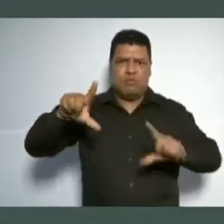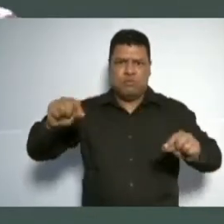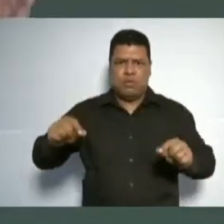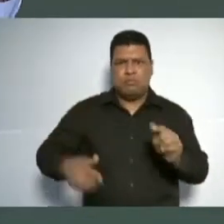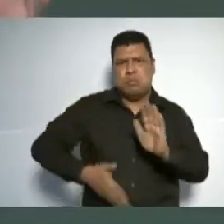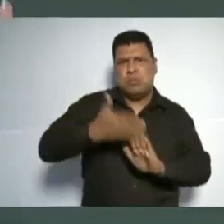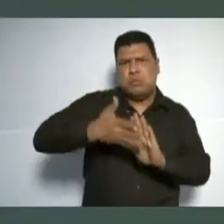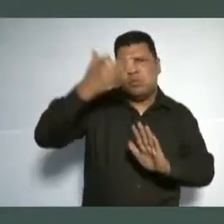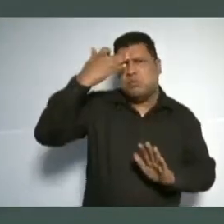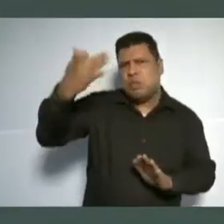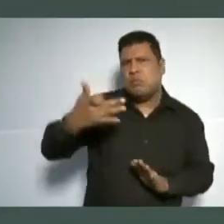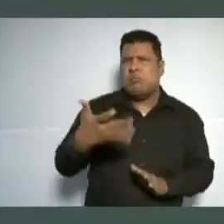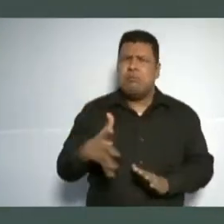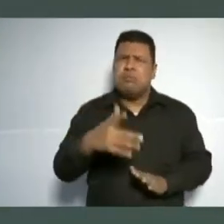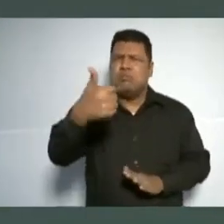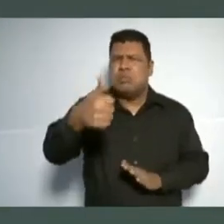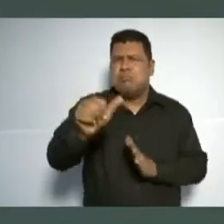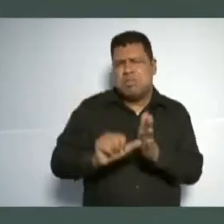hubiese quedado